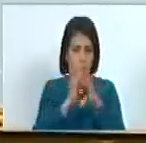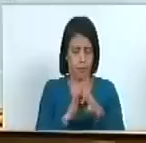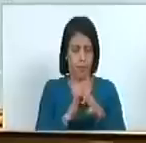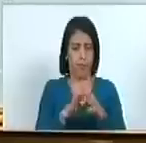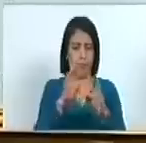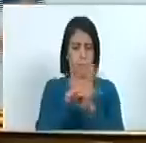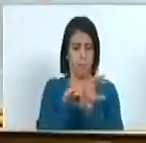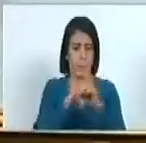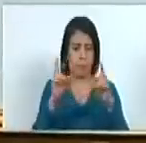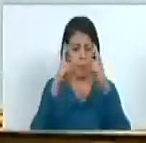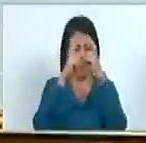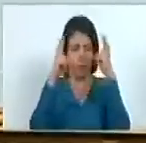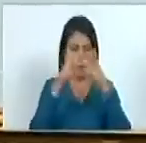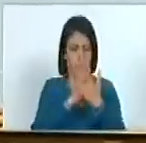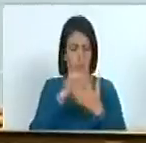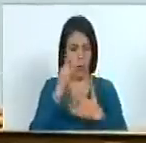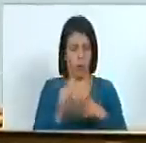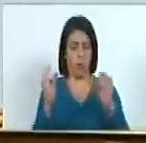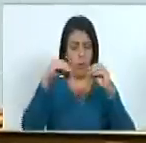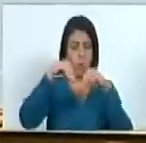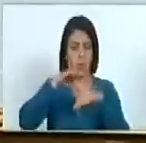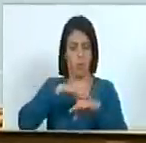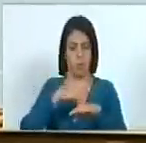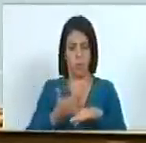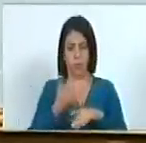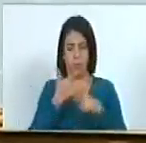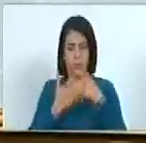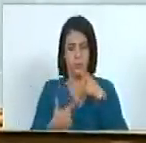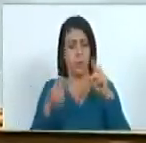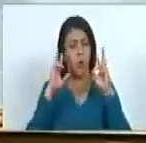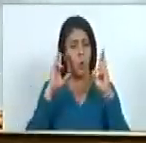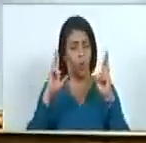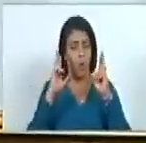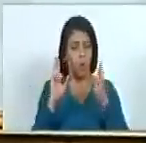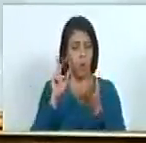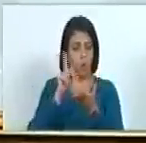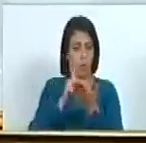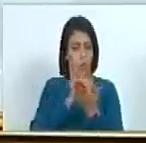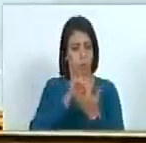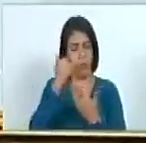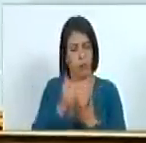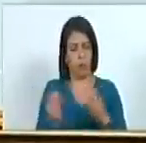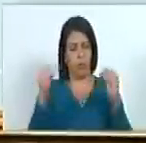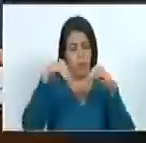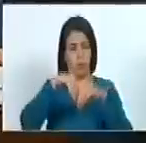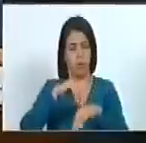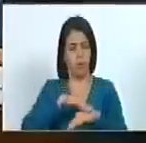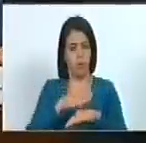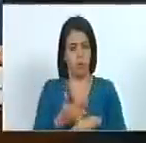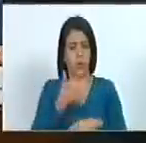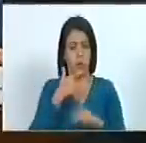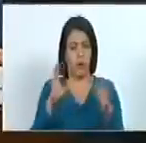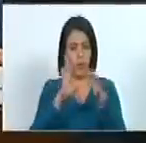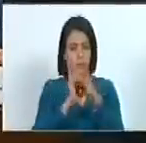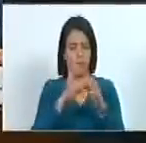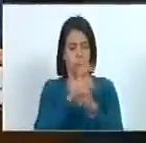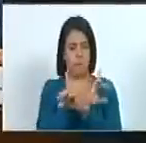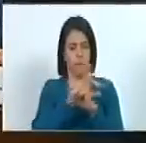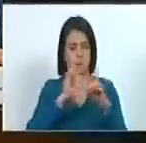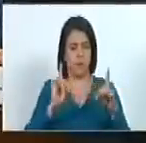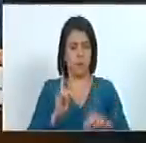trabajadores y hasta un proyecto de acuerdo. Ojalá presentaran un proyecto de acuerdo desde la Alianza Democrática,